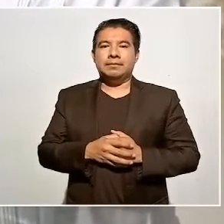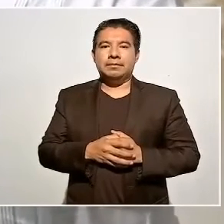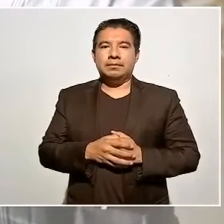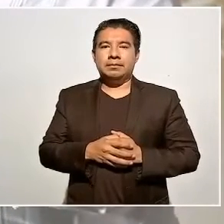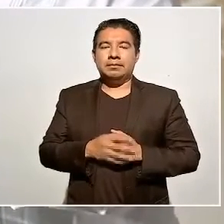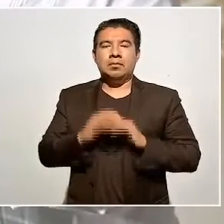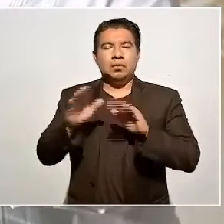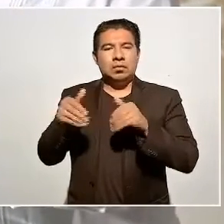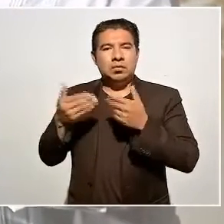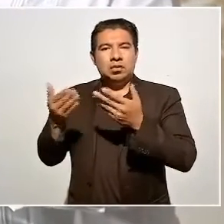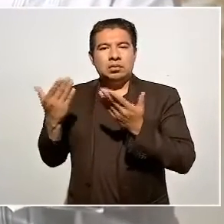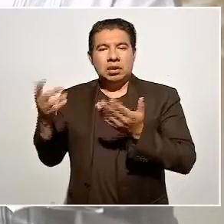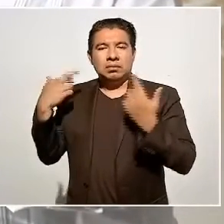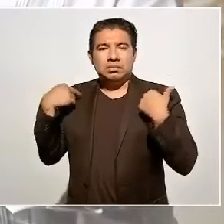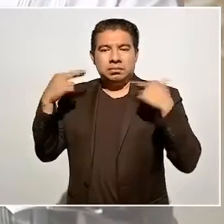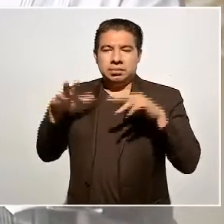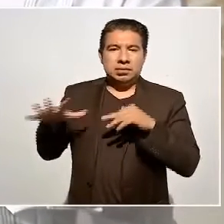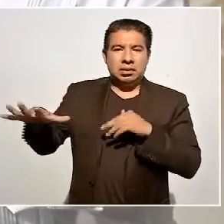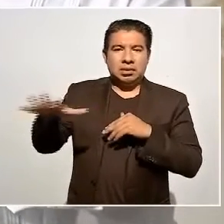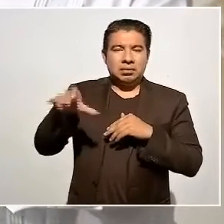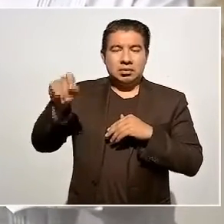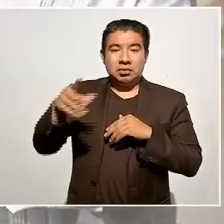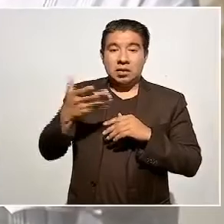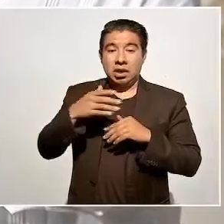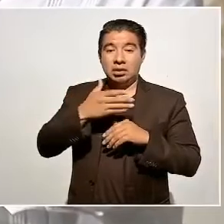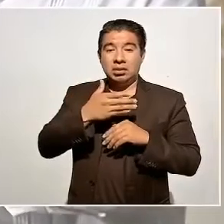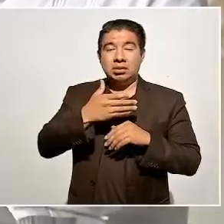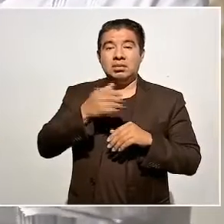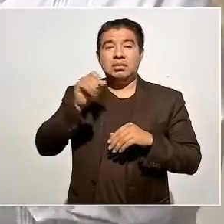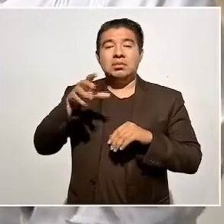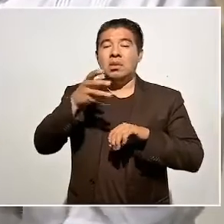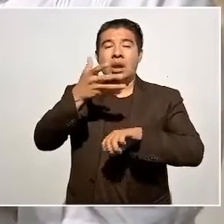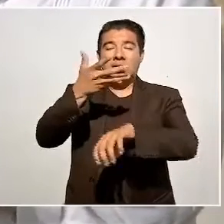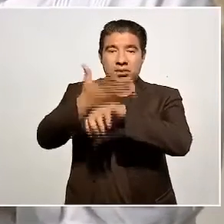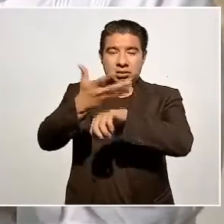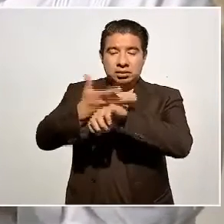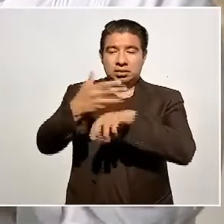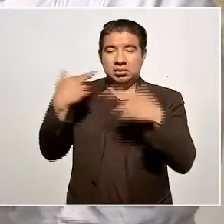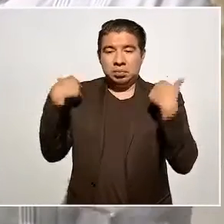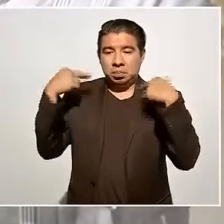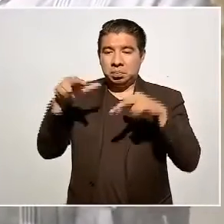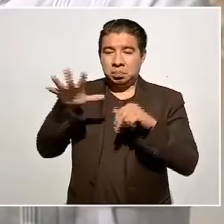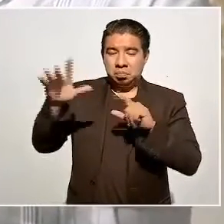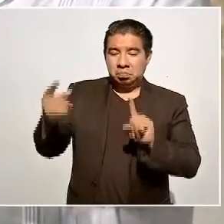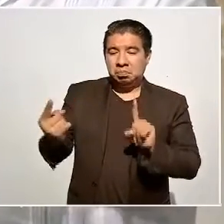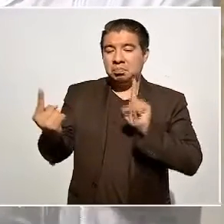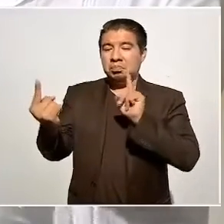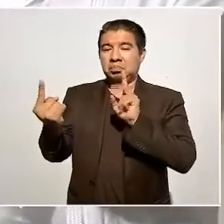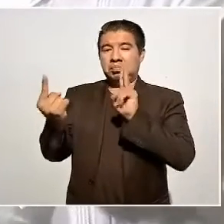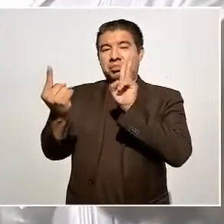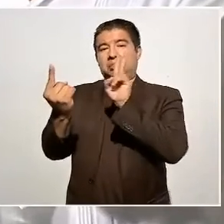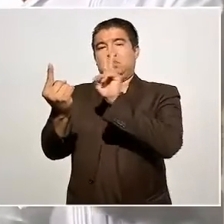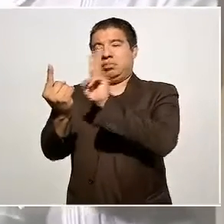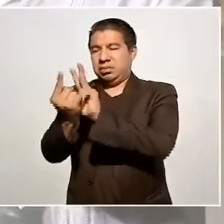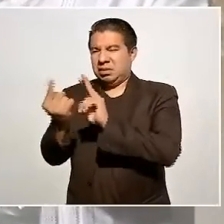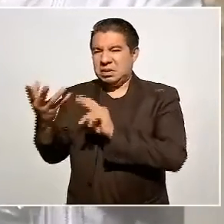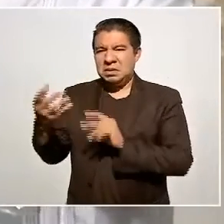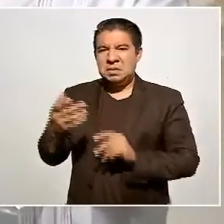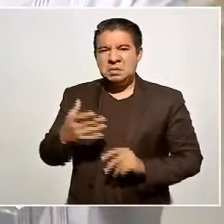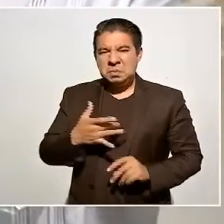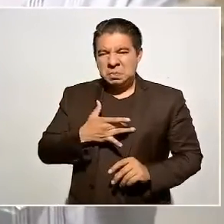al embajador de Estados Unidos, un personaje